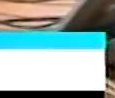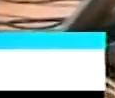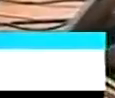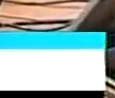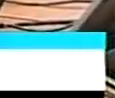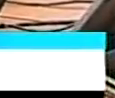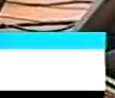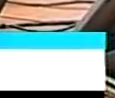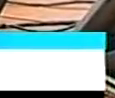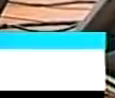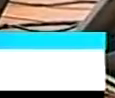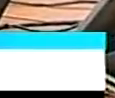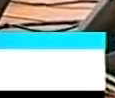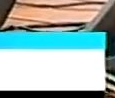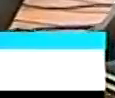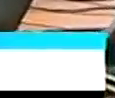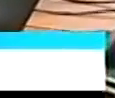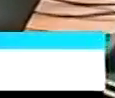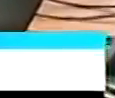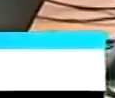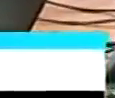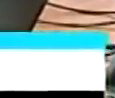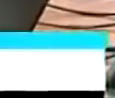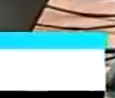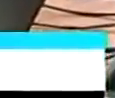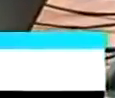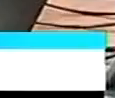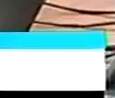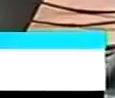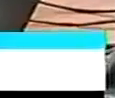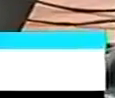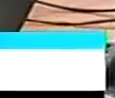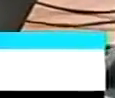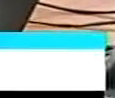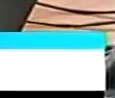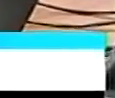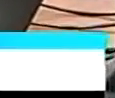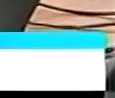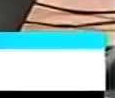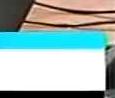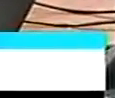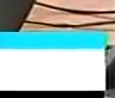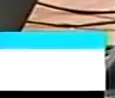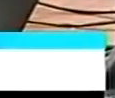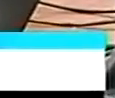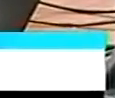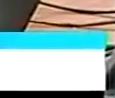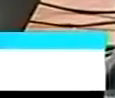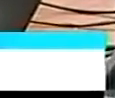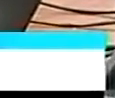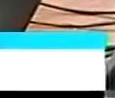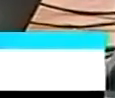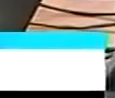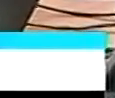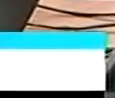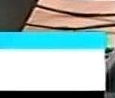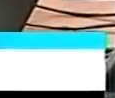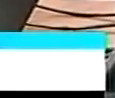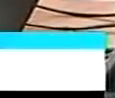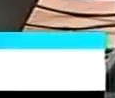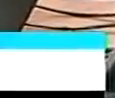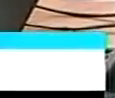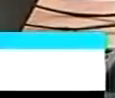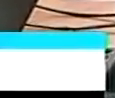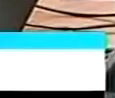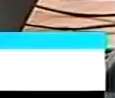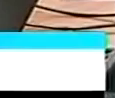Señor congresista Edmundo del Águila, ¿no?, la representante de Codma y el presidente de CEAPA, de LANA, todos nosotros